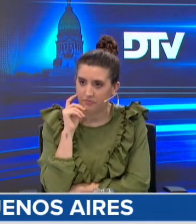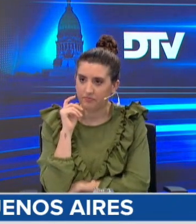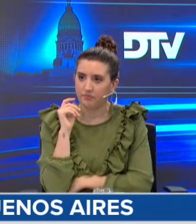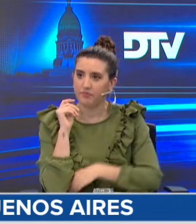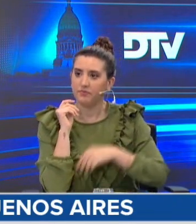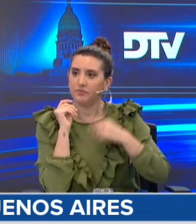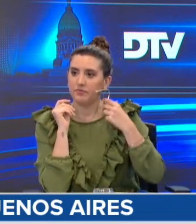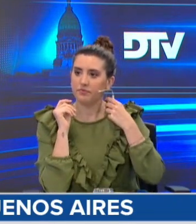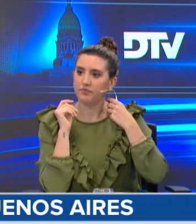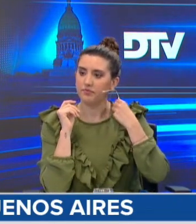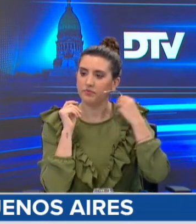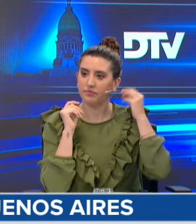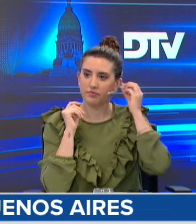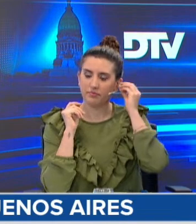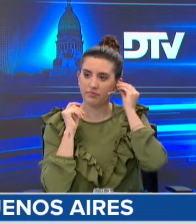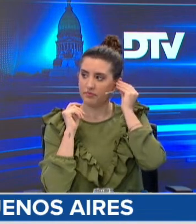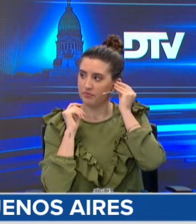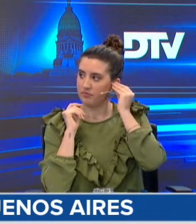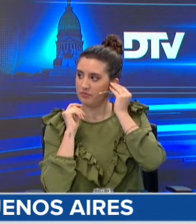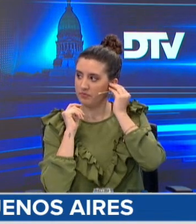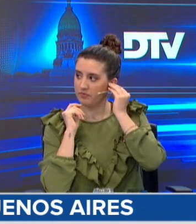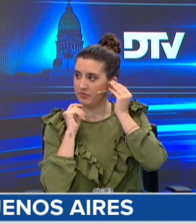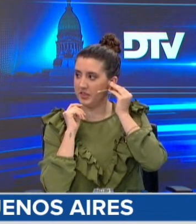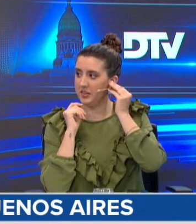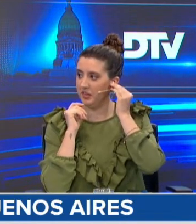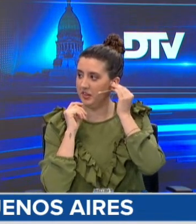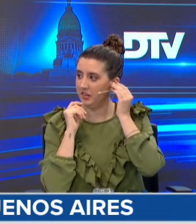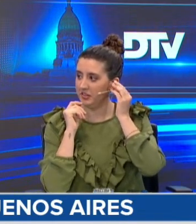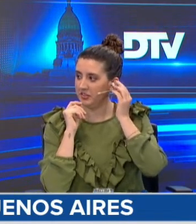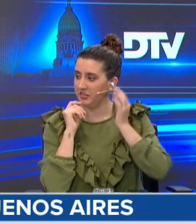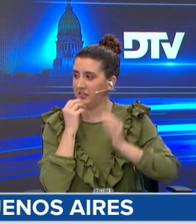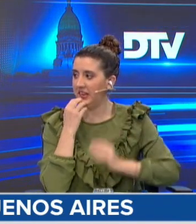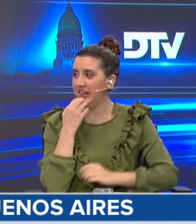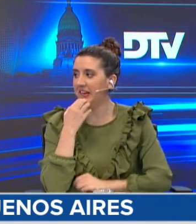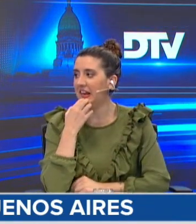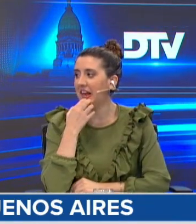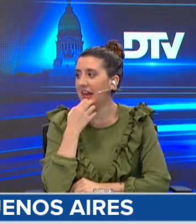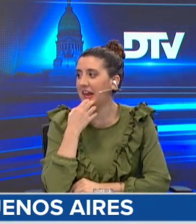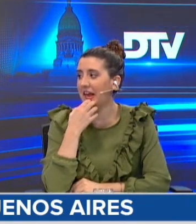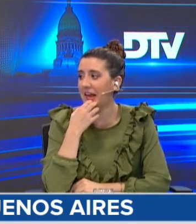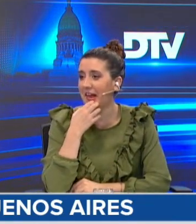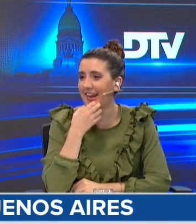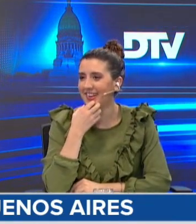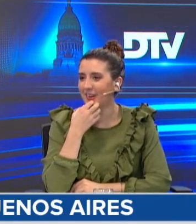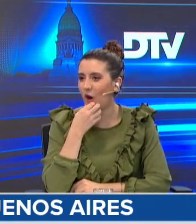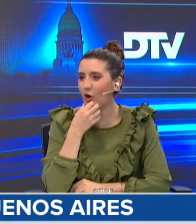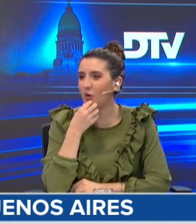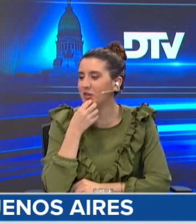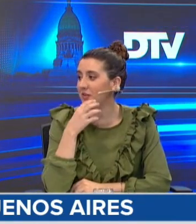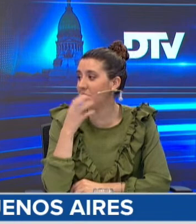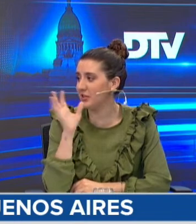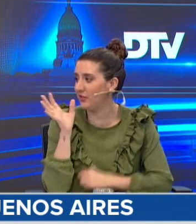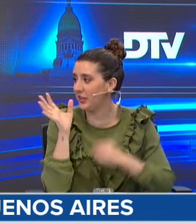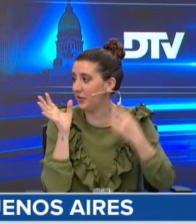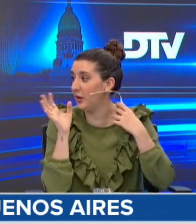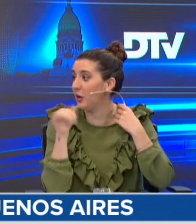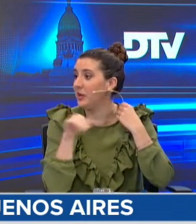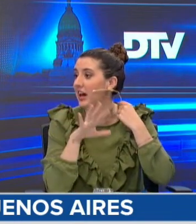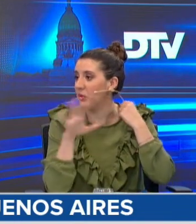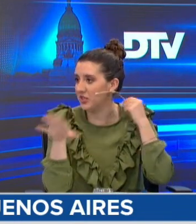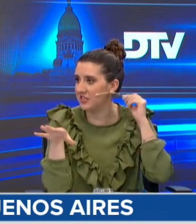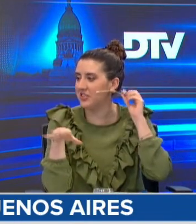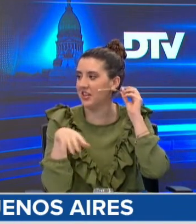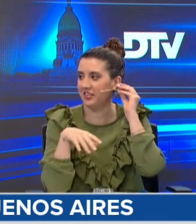un poco mostrando, ¿no?, cómo viene. Así funcionan los lobbies, ¿no? Cuando la gente dice cómo funciona el lobby, así, se va a votar, desaparece un diputado. O cómo se ven los efectos del